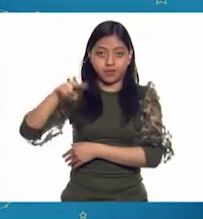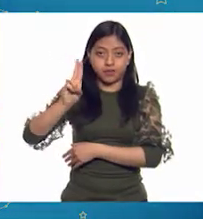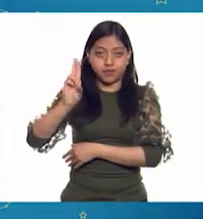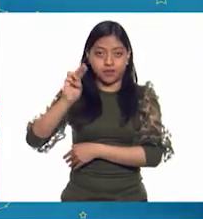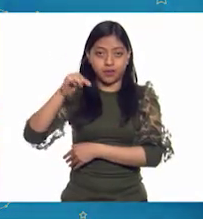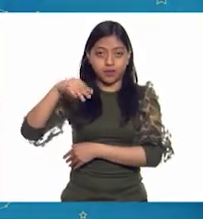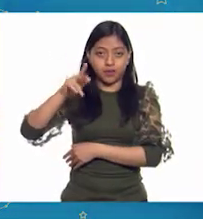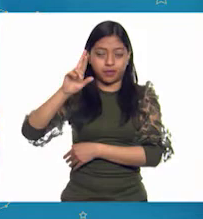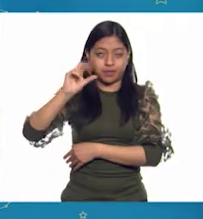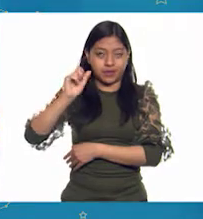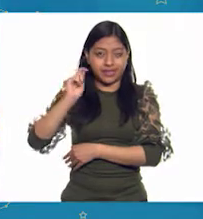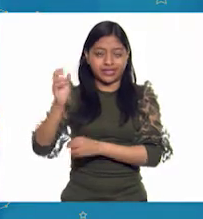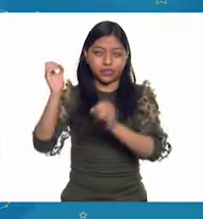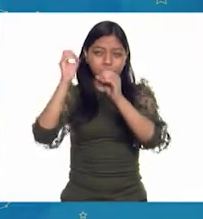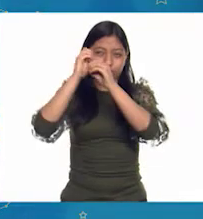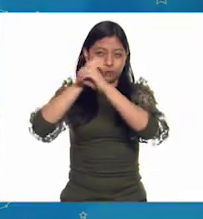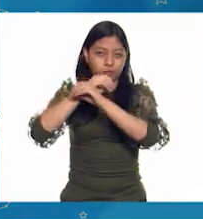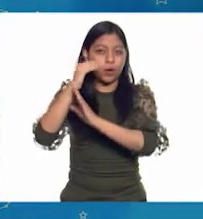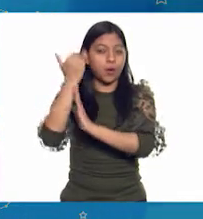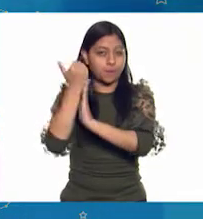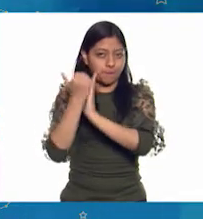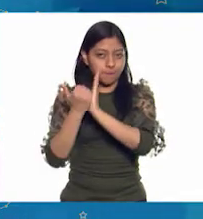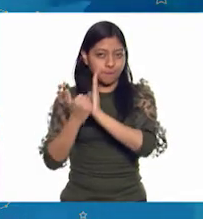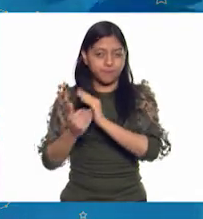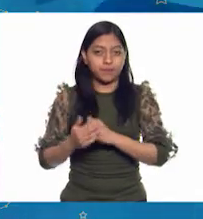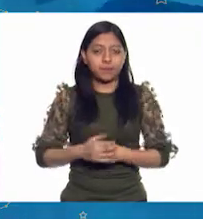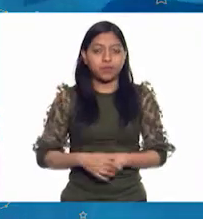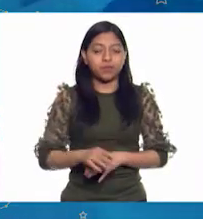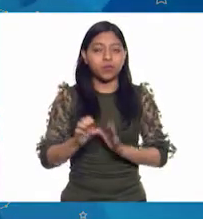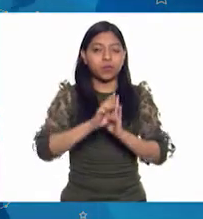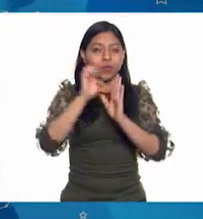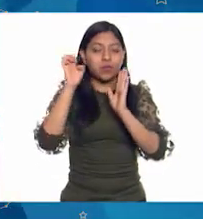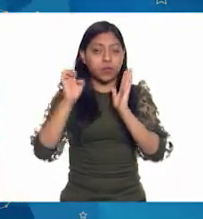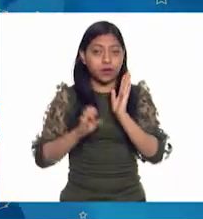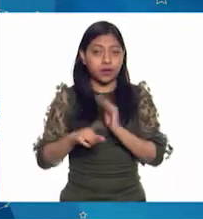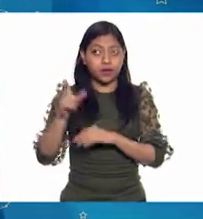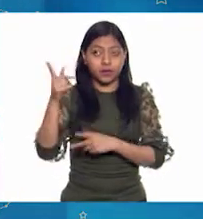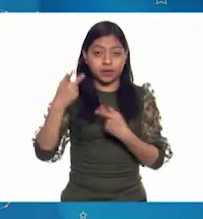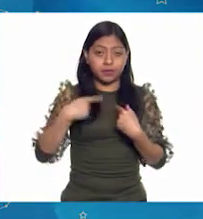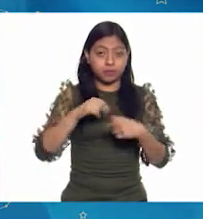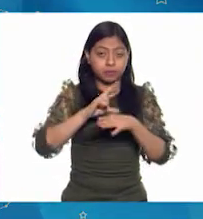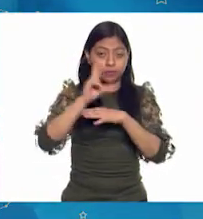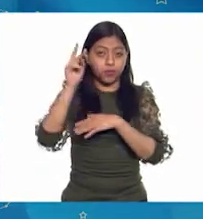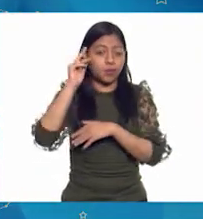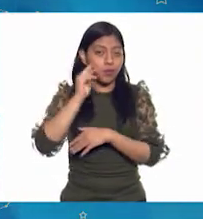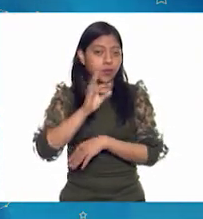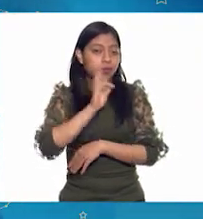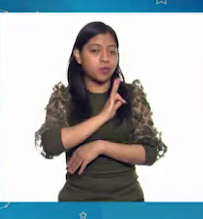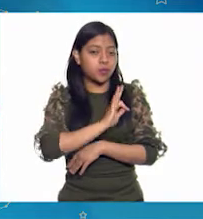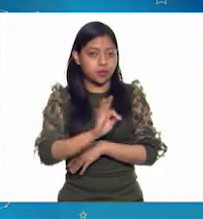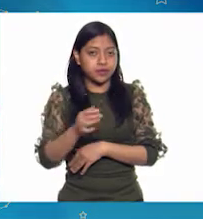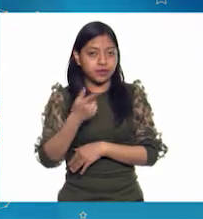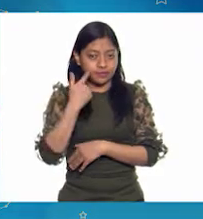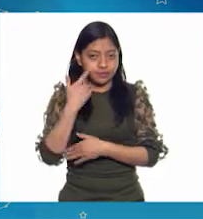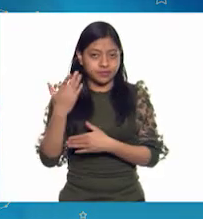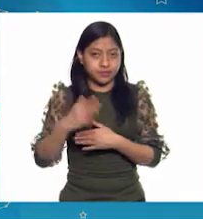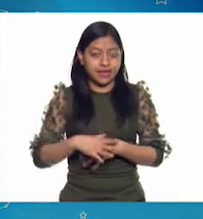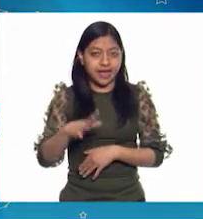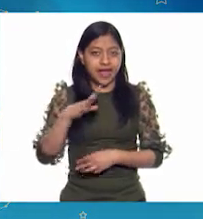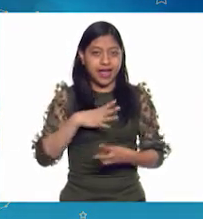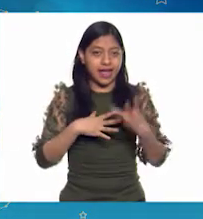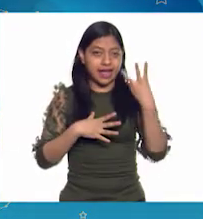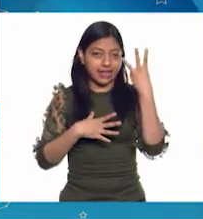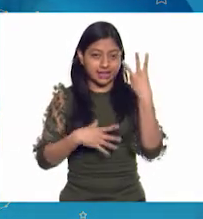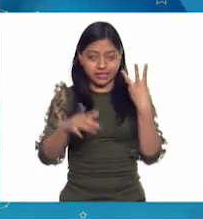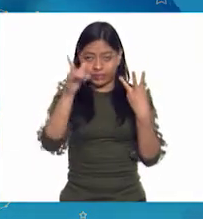Es decir, un observador en la luna vería un eclipse parcial de sol. De esta manera podemos ver 3 tipos de